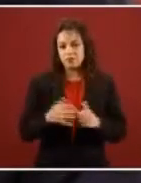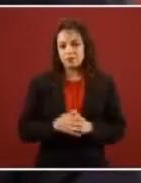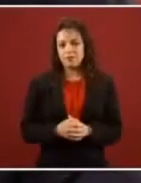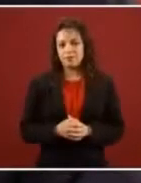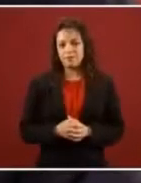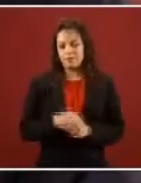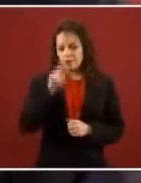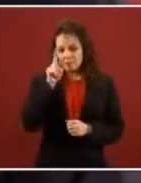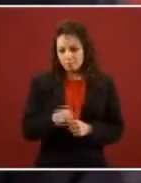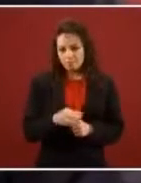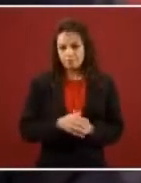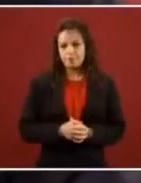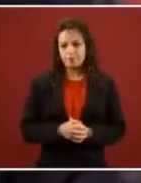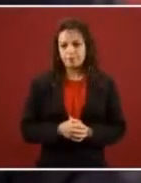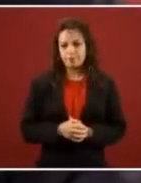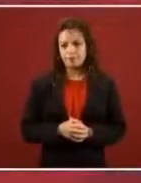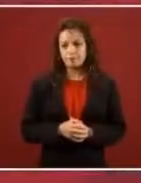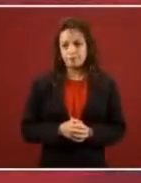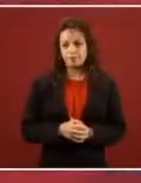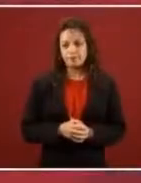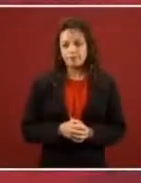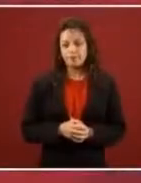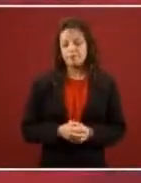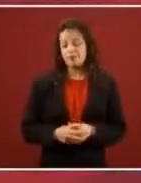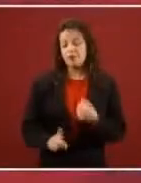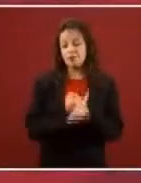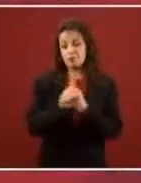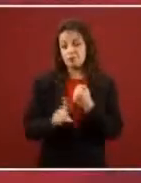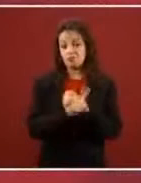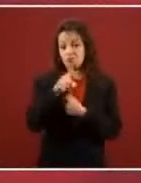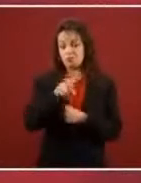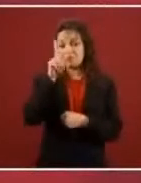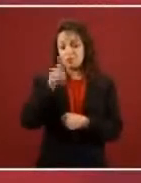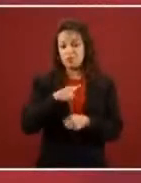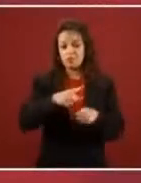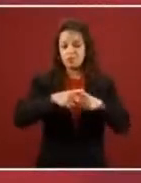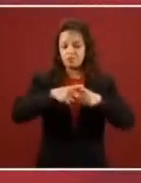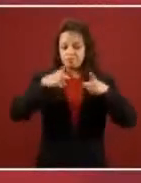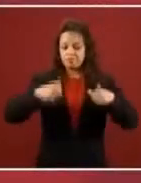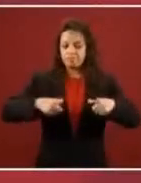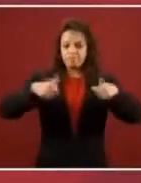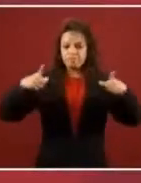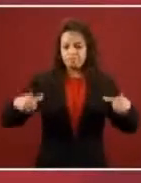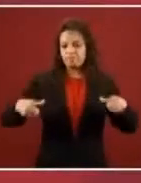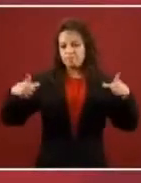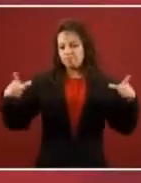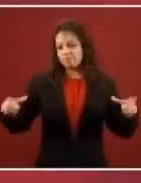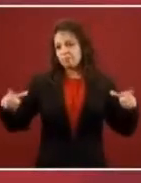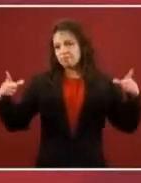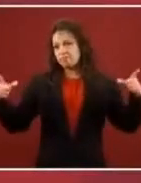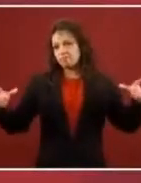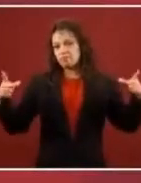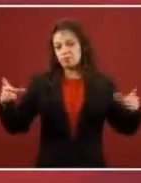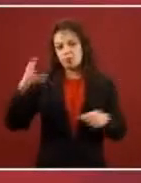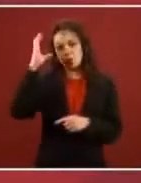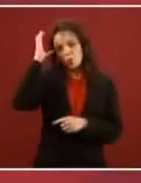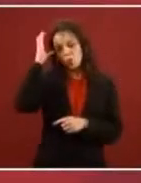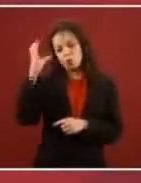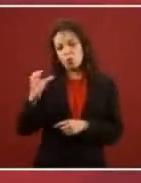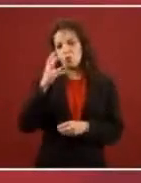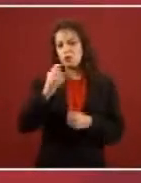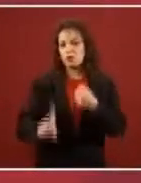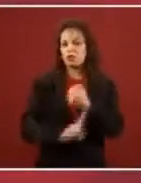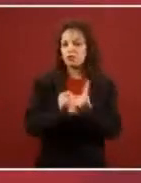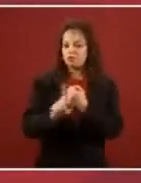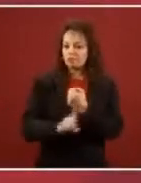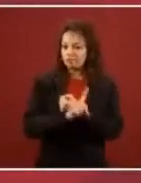Se dejó crecer mucho el problema de la inseguridad, de la violencia. No se atendieron